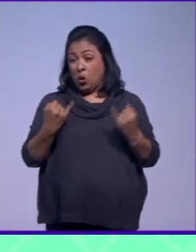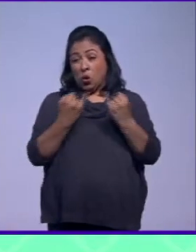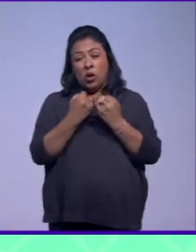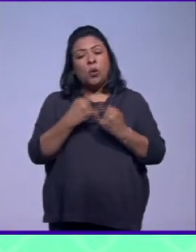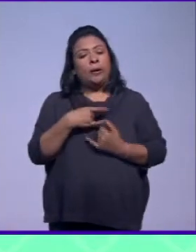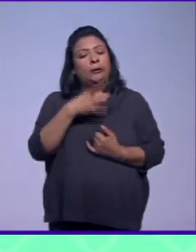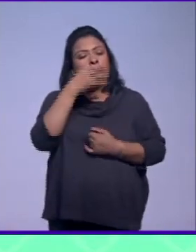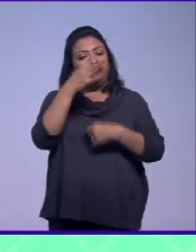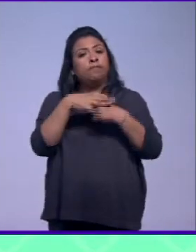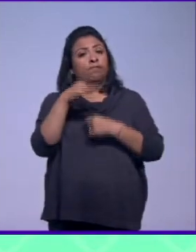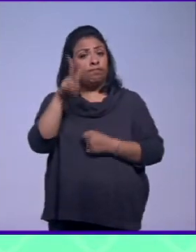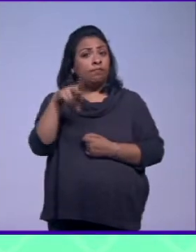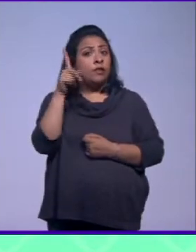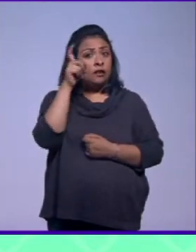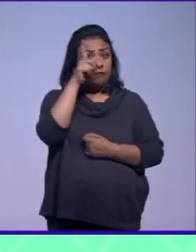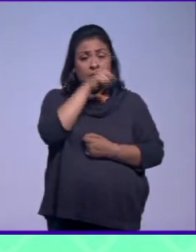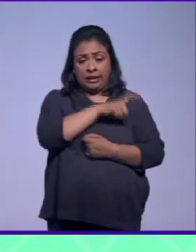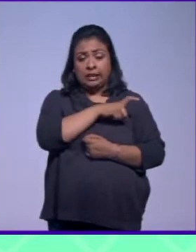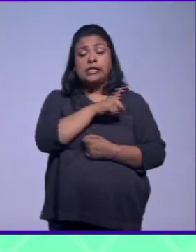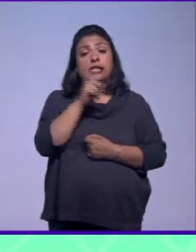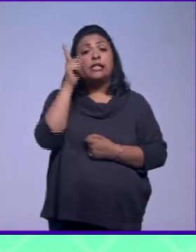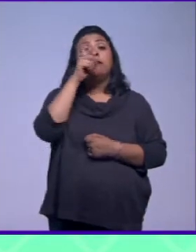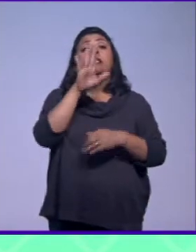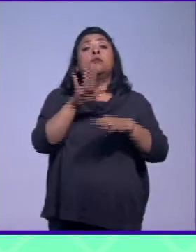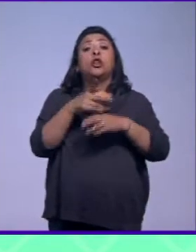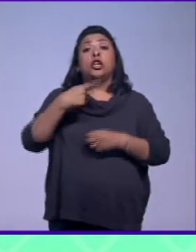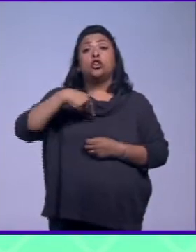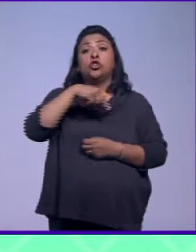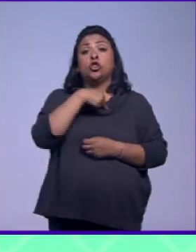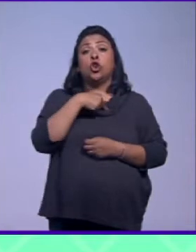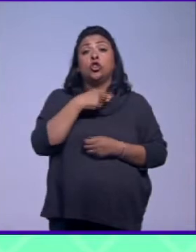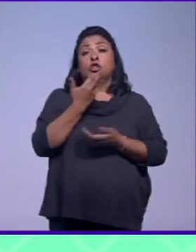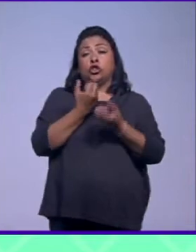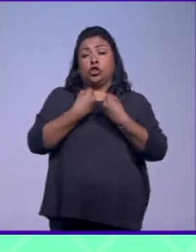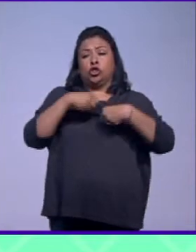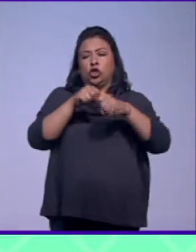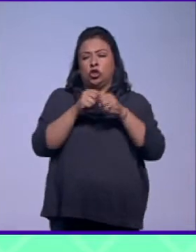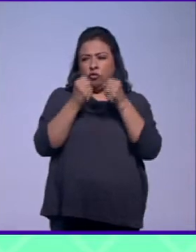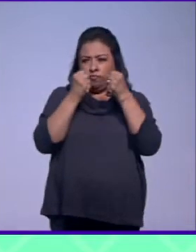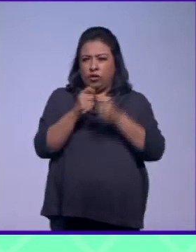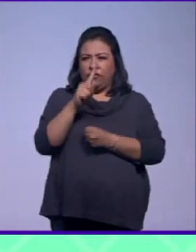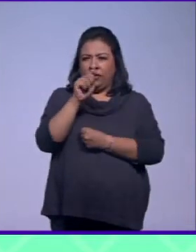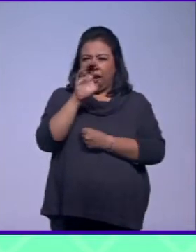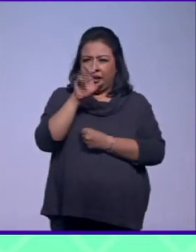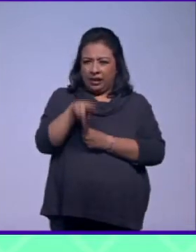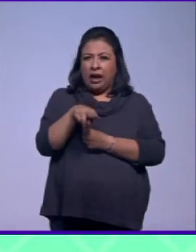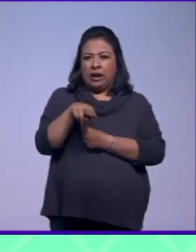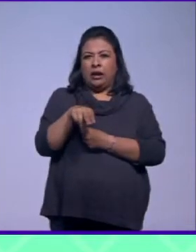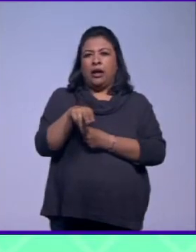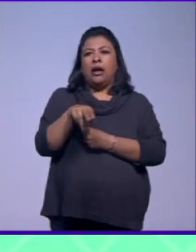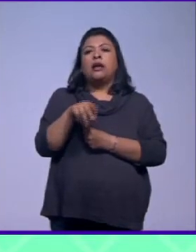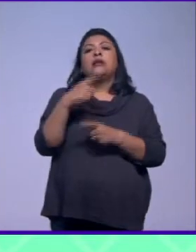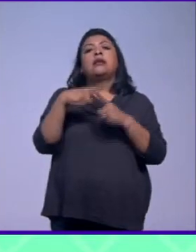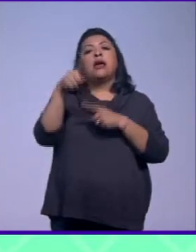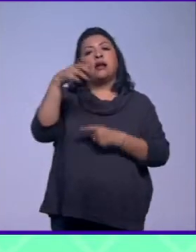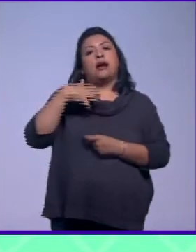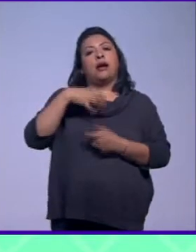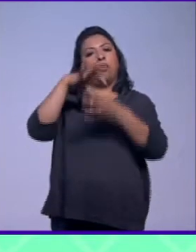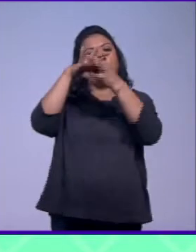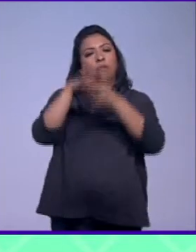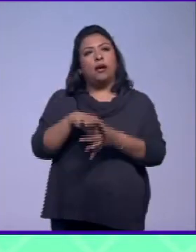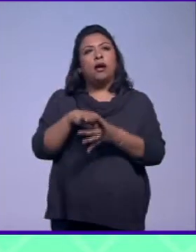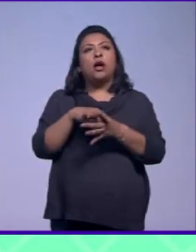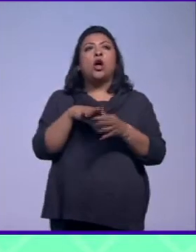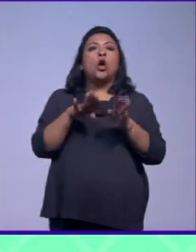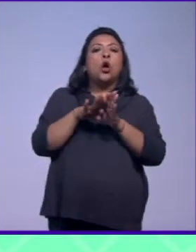que decirlo es difícil y es difícil porque para nosotros un socio sólido en el trato libre comercio- américa del norte es canadá es decir en el